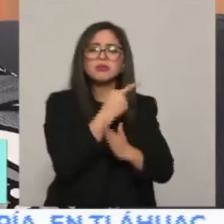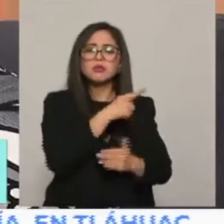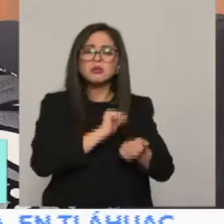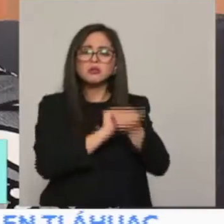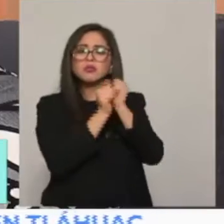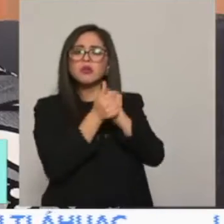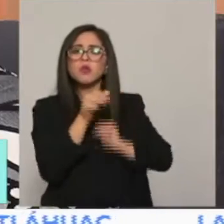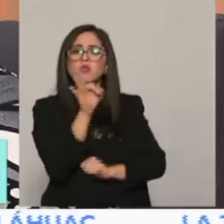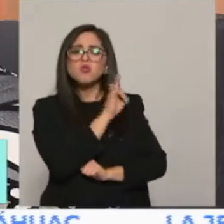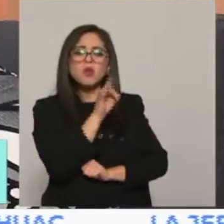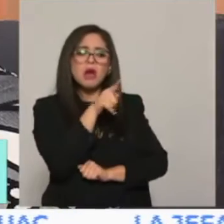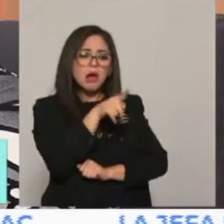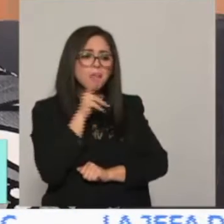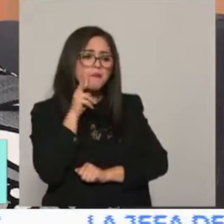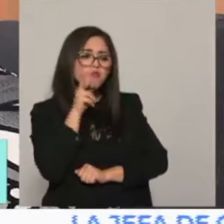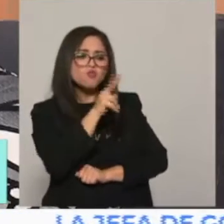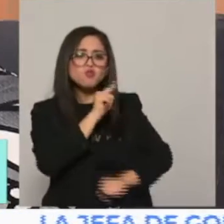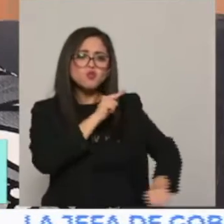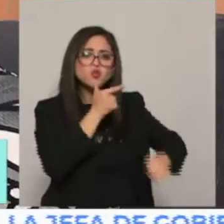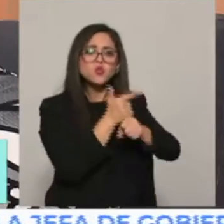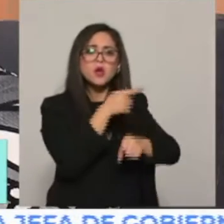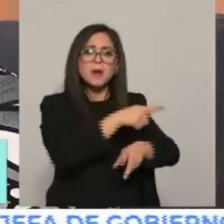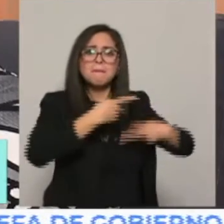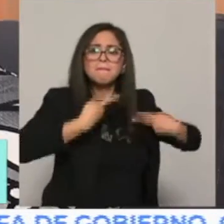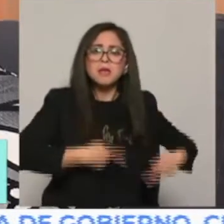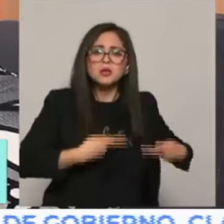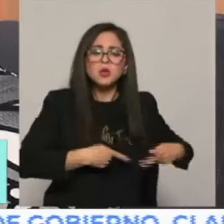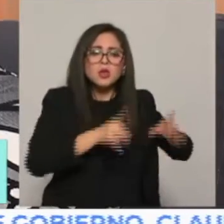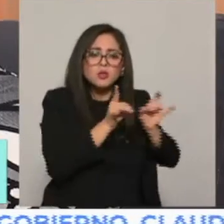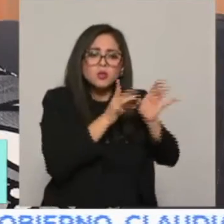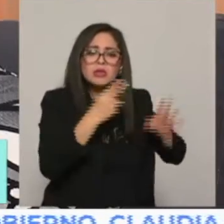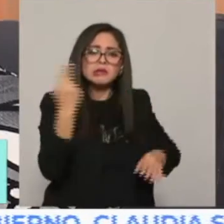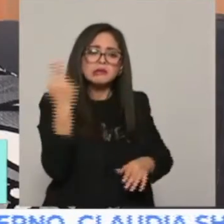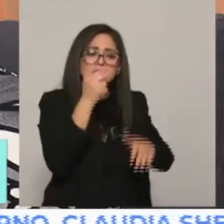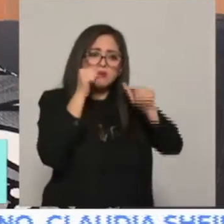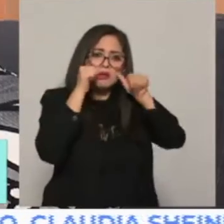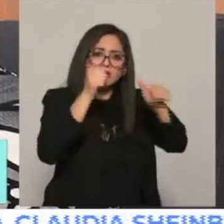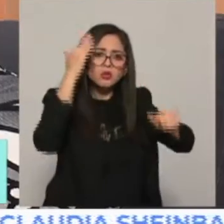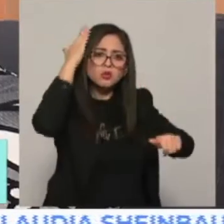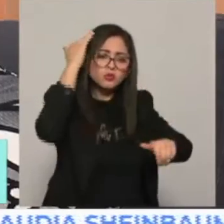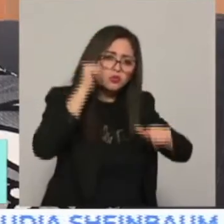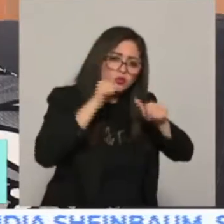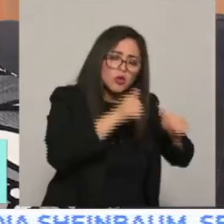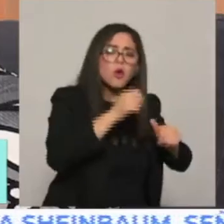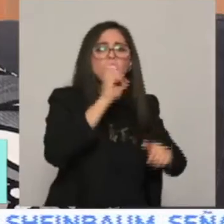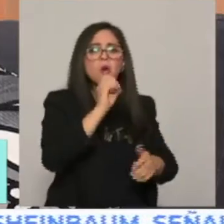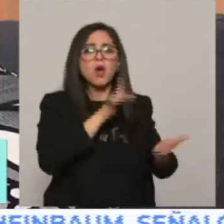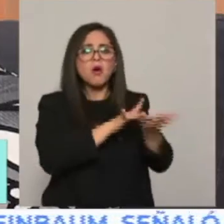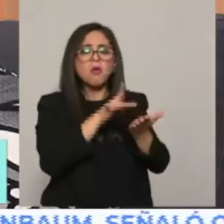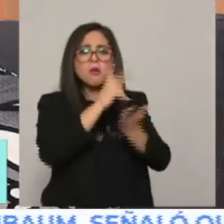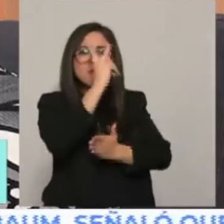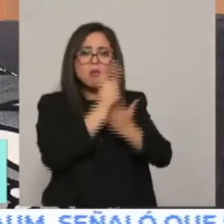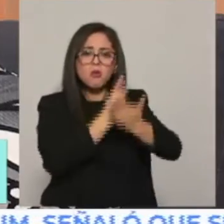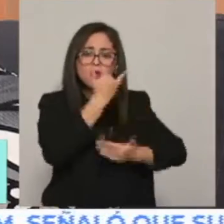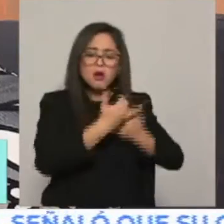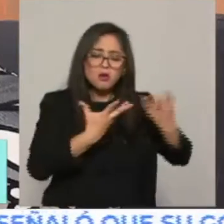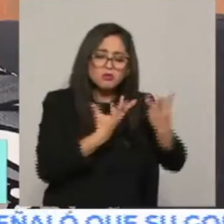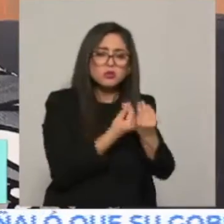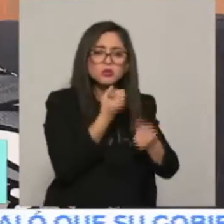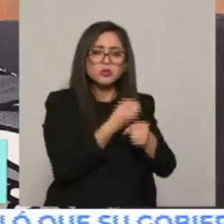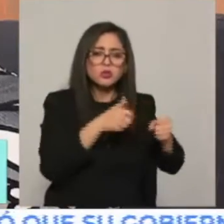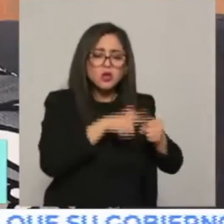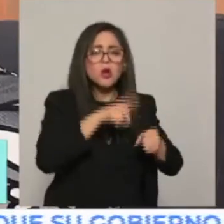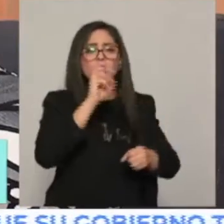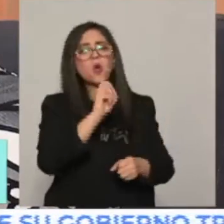atender, ayudar a una persona que esté en una situación de atención prioritaria, apoyar un programa social, una política pública, lo hagan